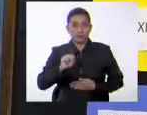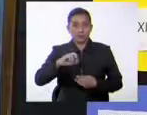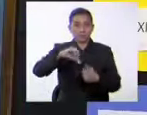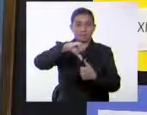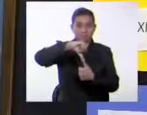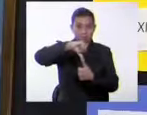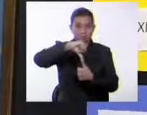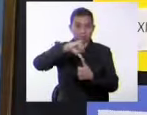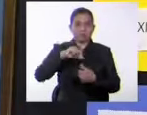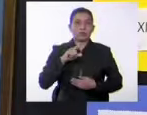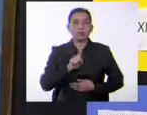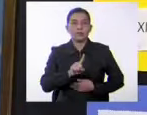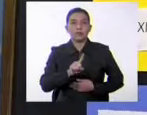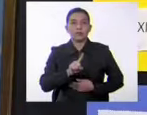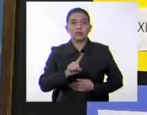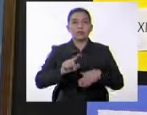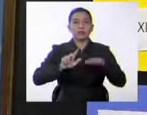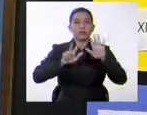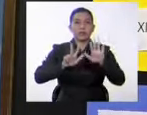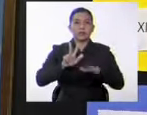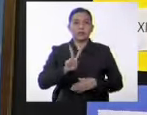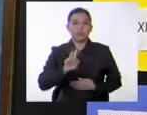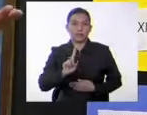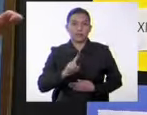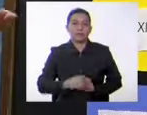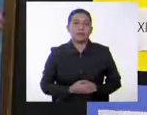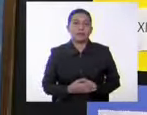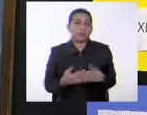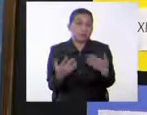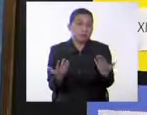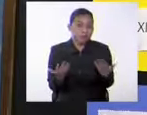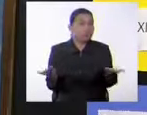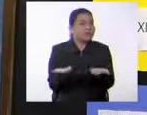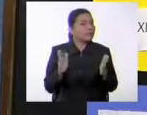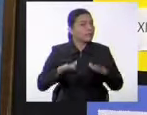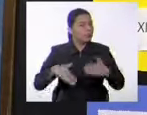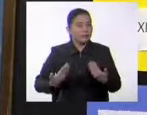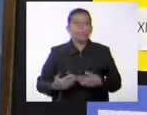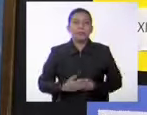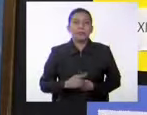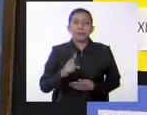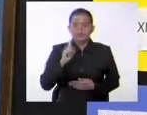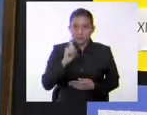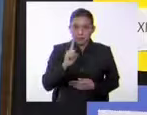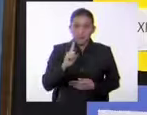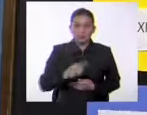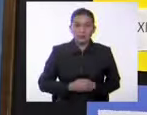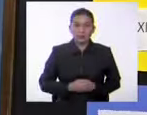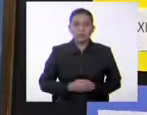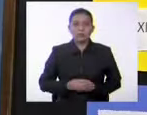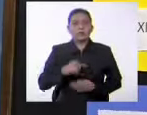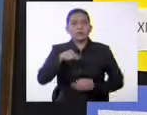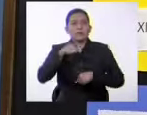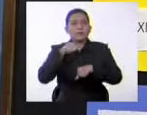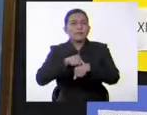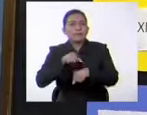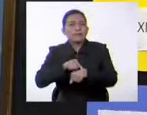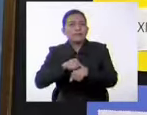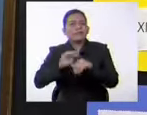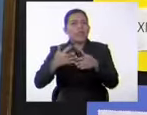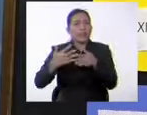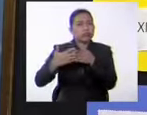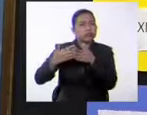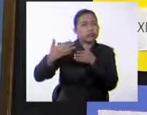después de 1821. Y para ello, ¿qué debemos hacer? Bueno, primero vamos a ubicarnos en el tiempo y